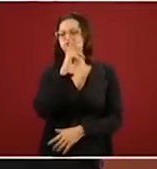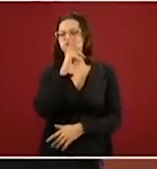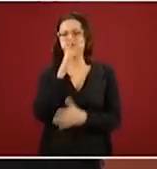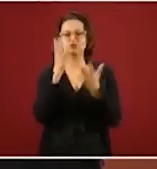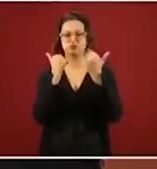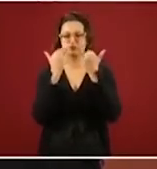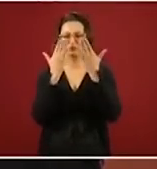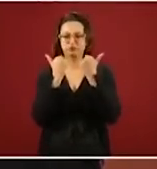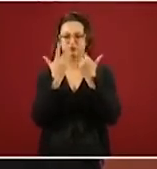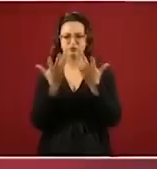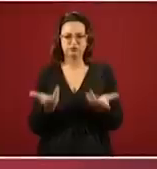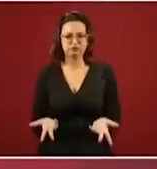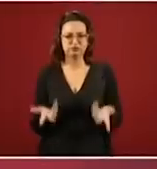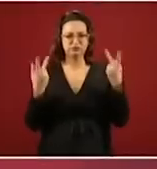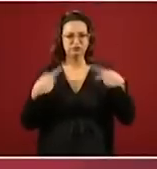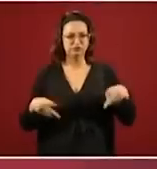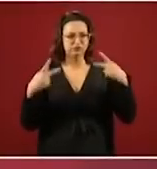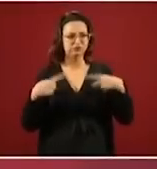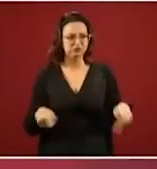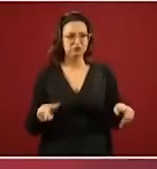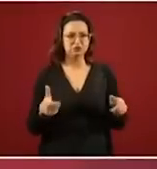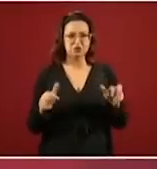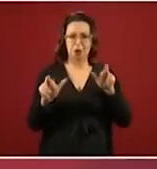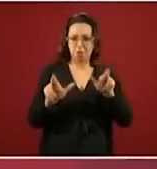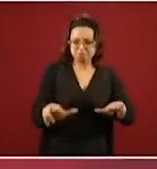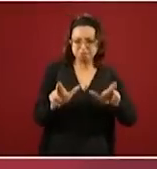no todo el que tiene es malvado